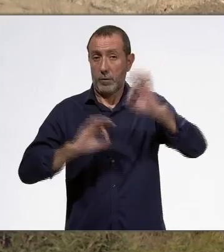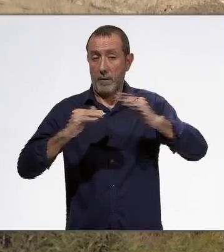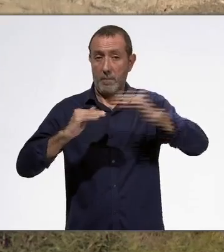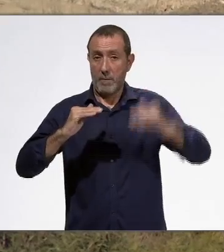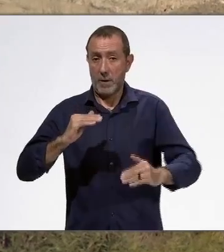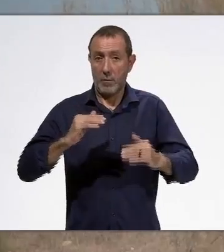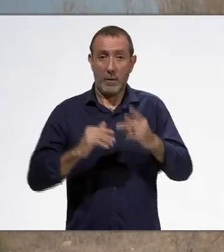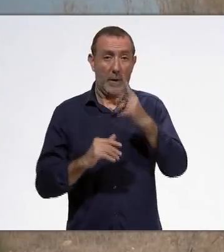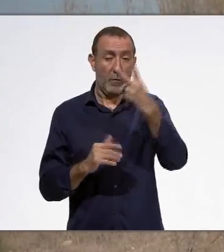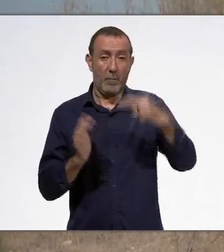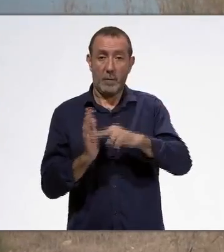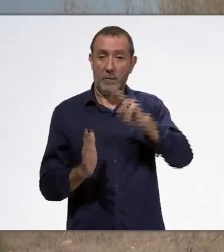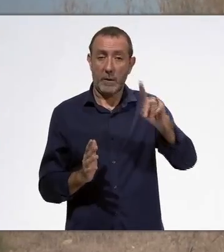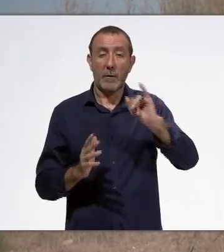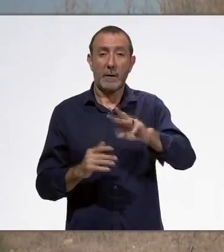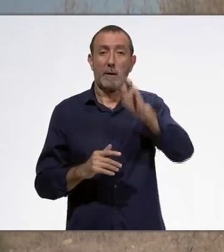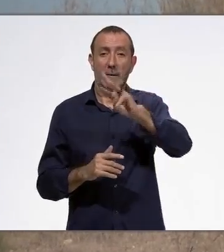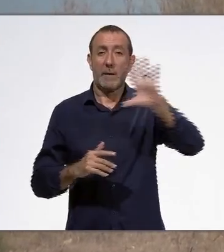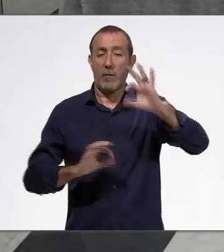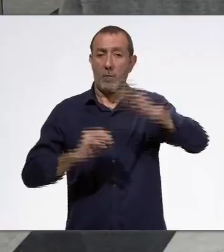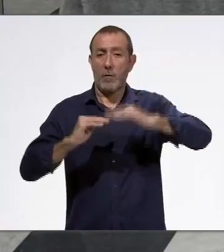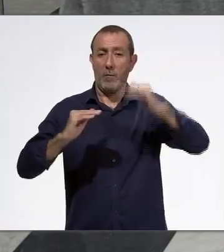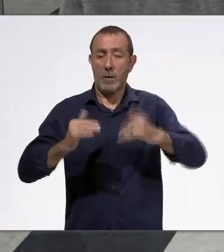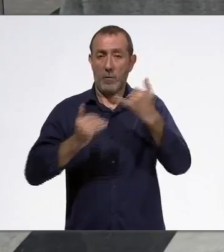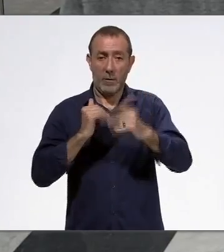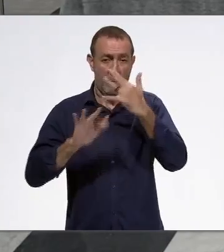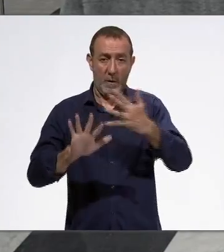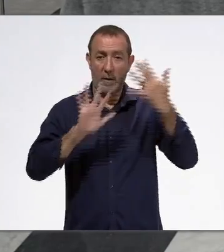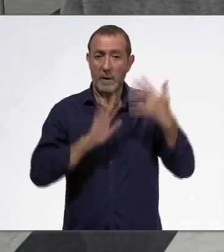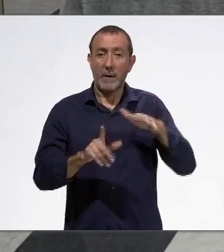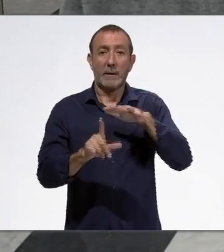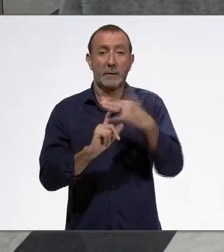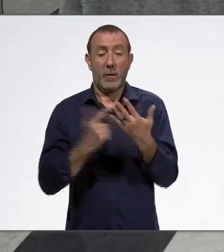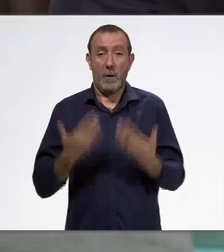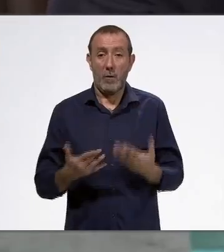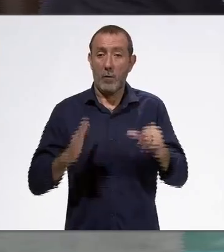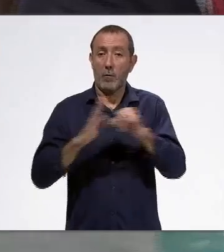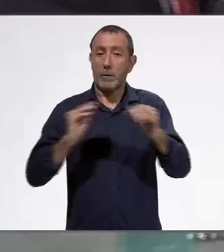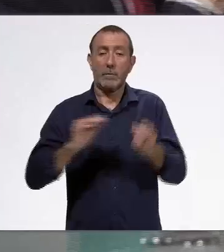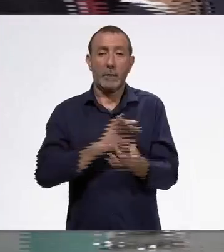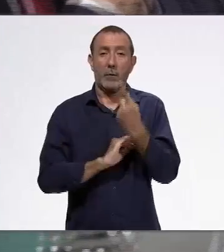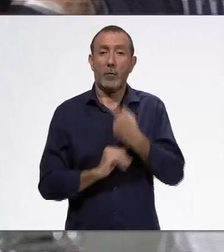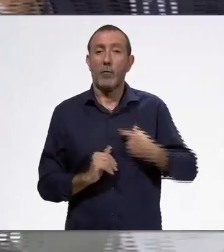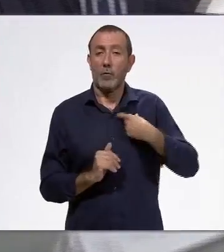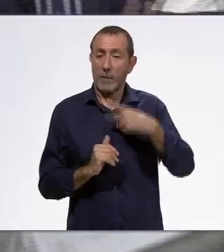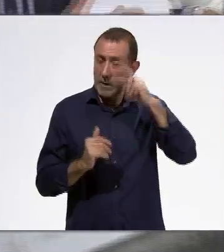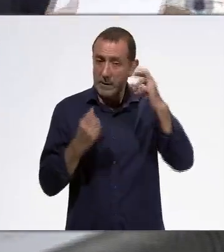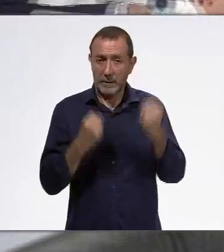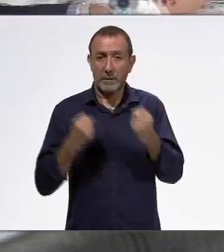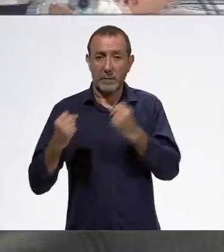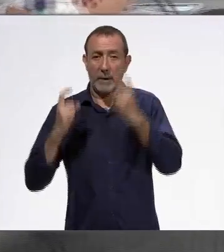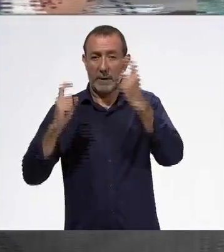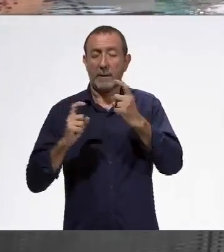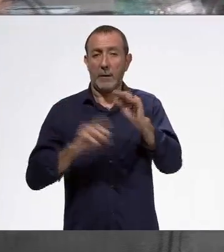2021 y 35 menos que la media de la última década ante esta situación la junta de Andalucía Pues en marcha ya el comité de expertos para